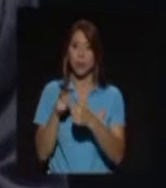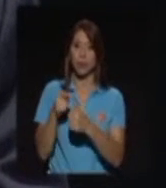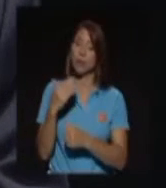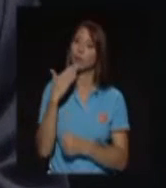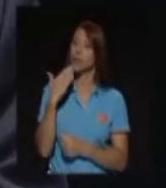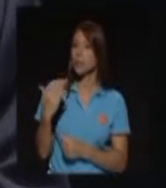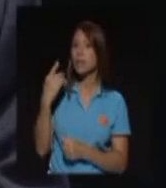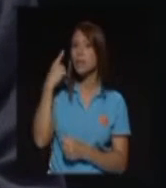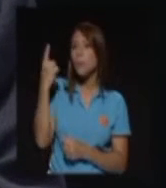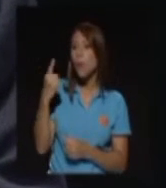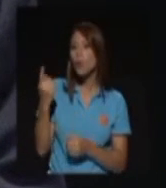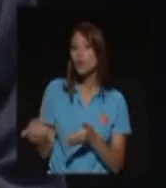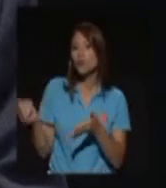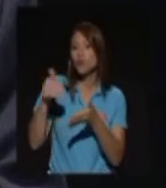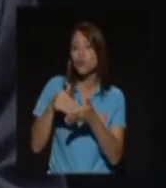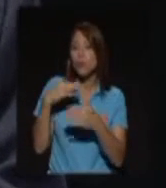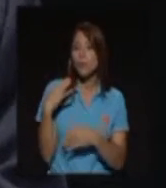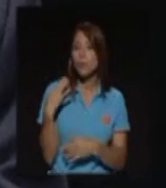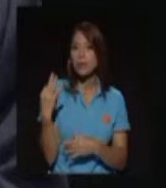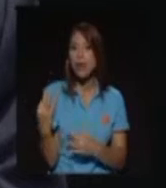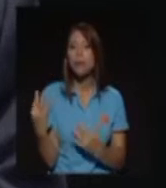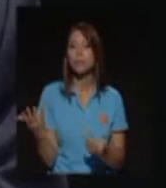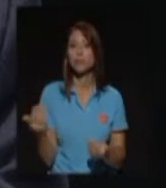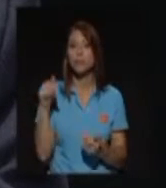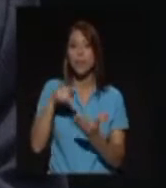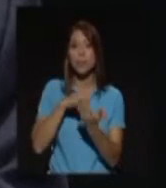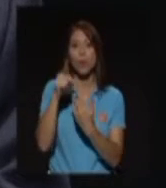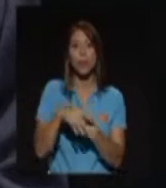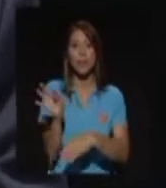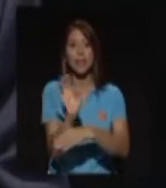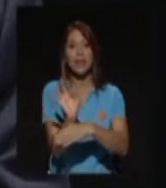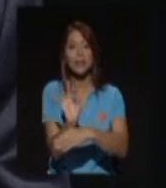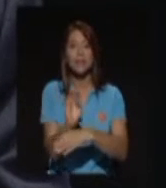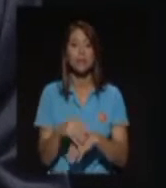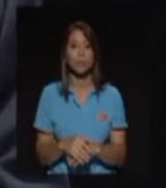por esta nueva invitación a este programa televisivo.